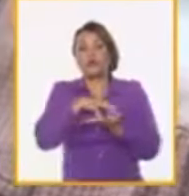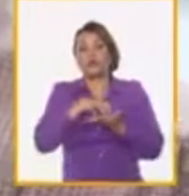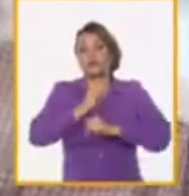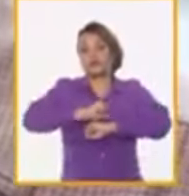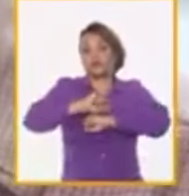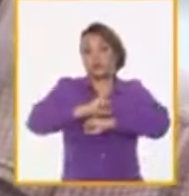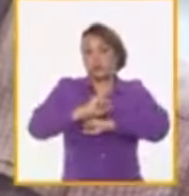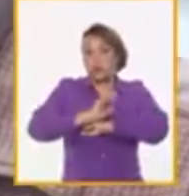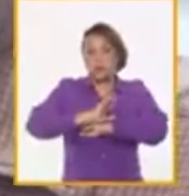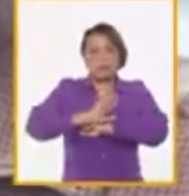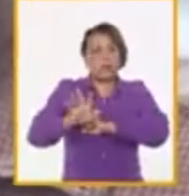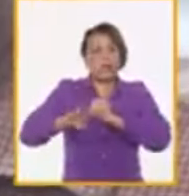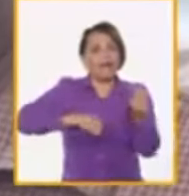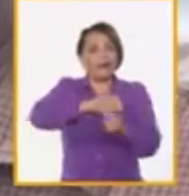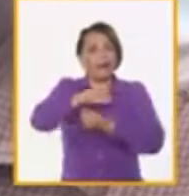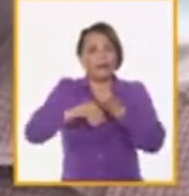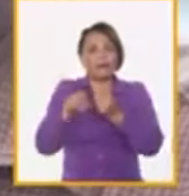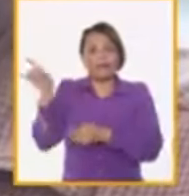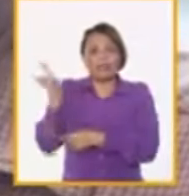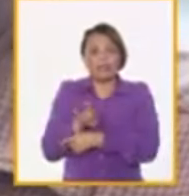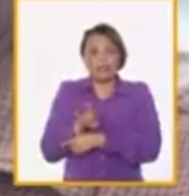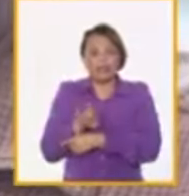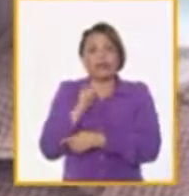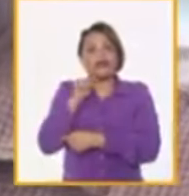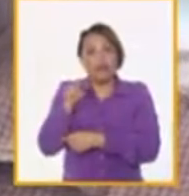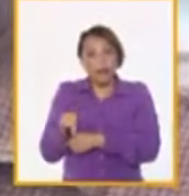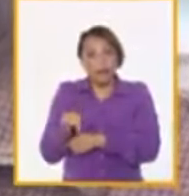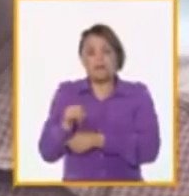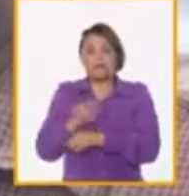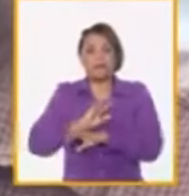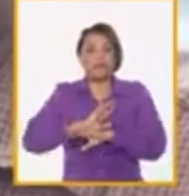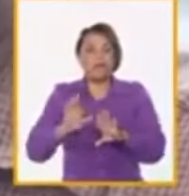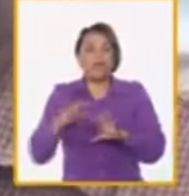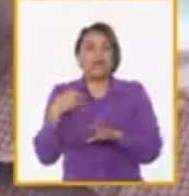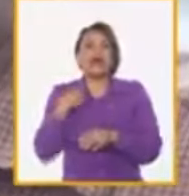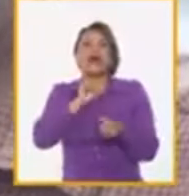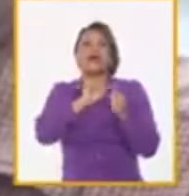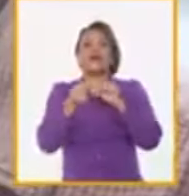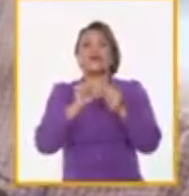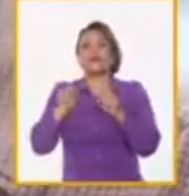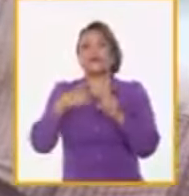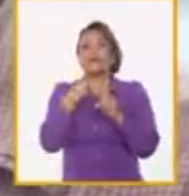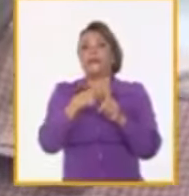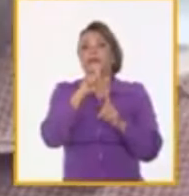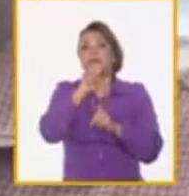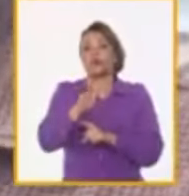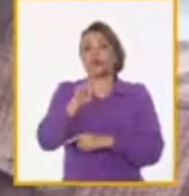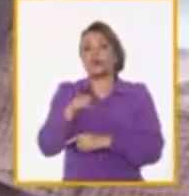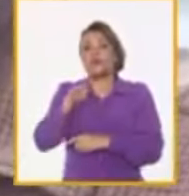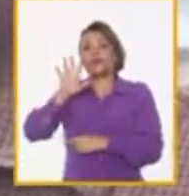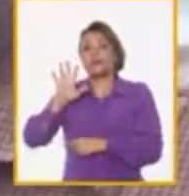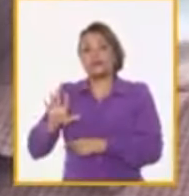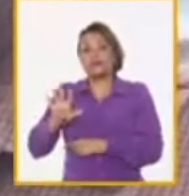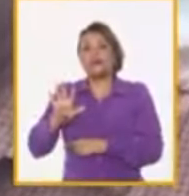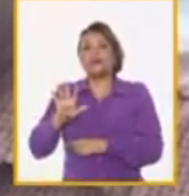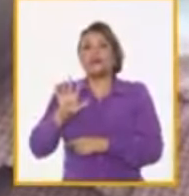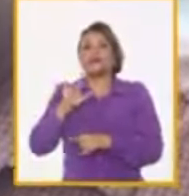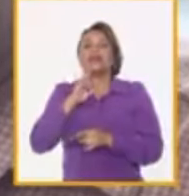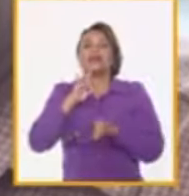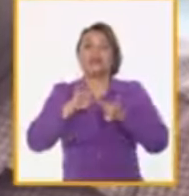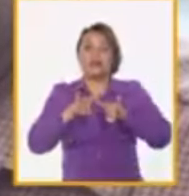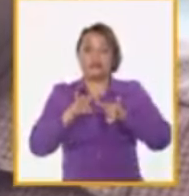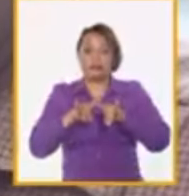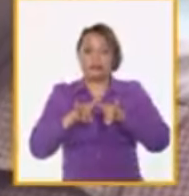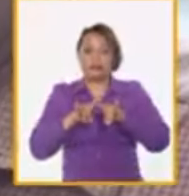su cambio de matriz energética, nosotros vamos a tener un ahorro de más de 2,5 gigawatts en